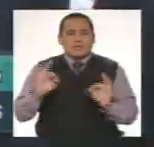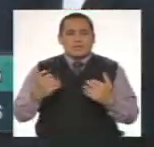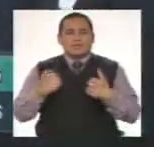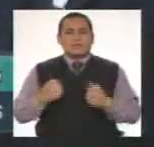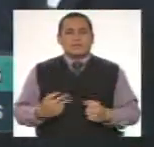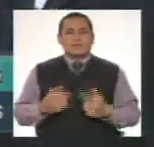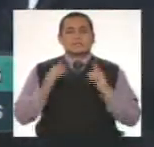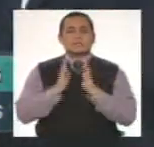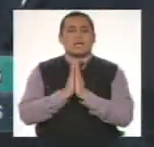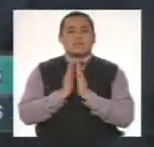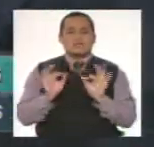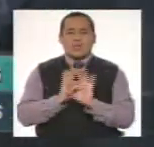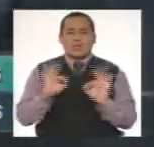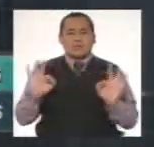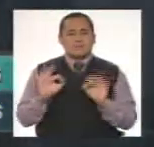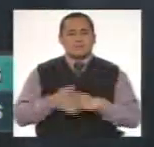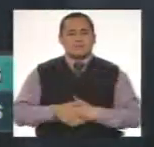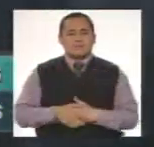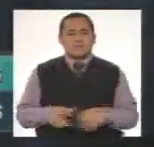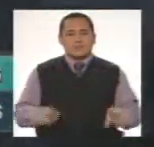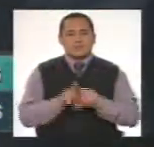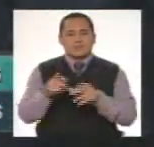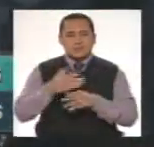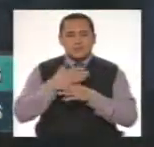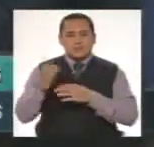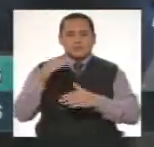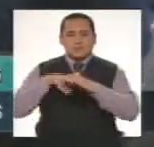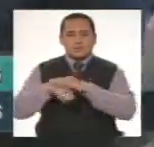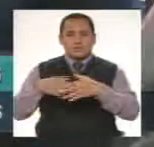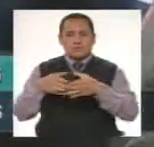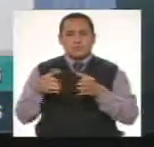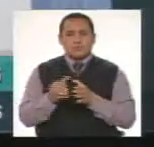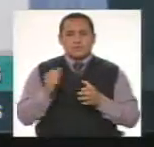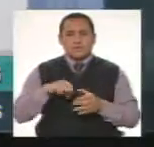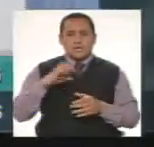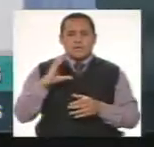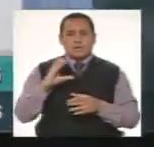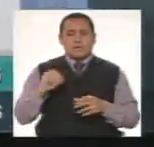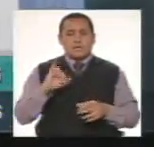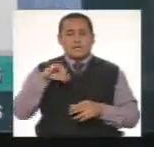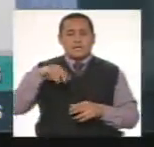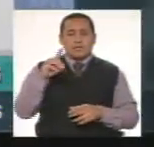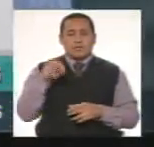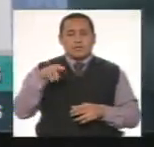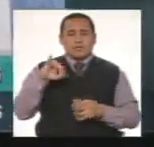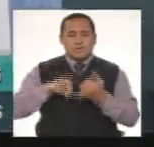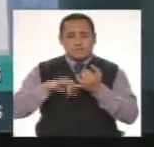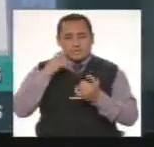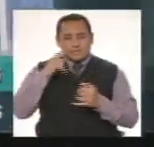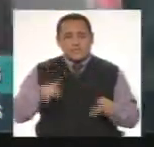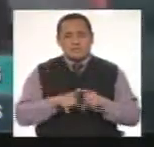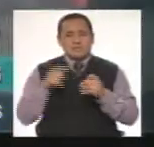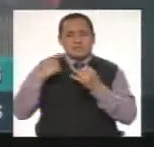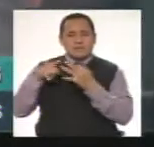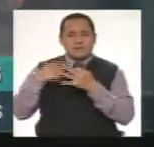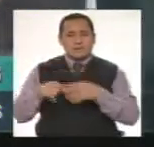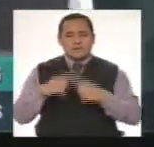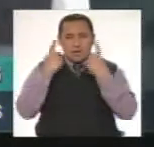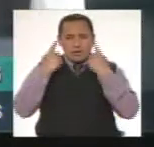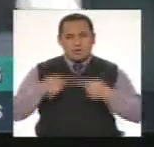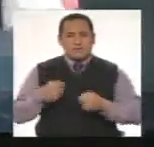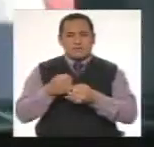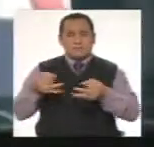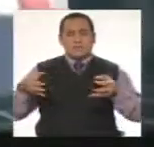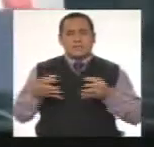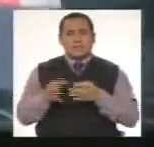corona. El jefe de Estado refirió que durante su participación en el foro APEC en Indonesia tendrá citas bilaterales con los jefes de Estado